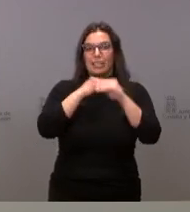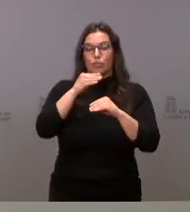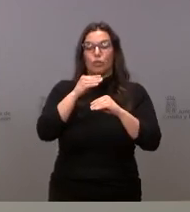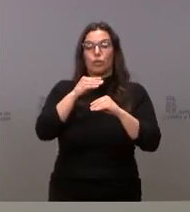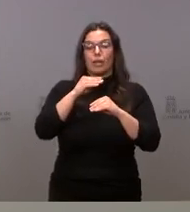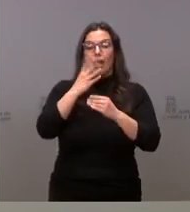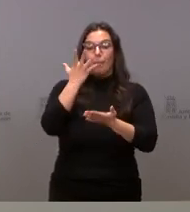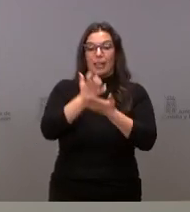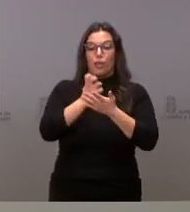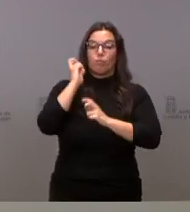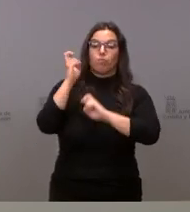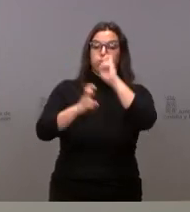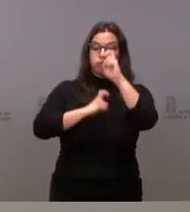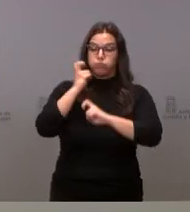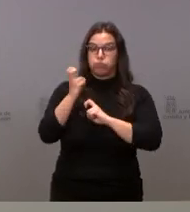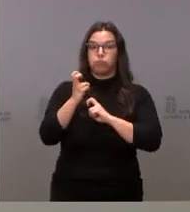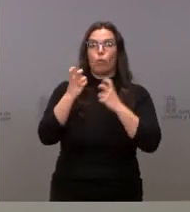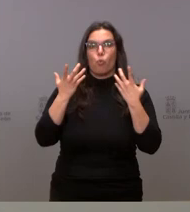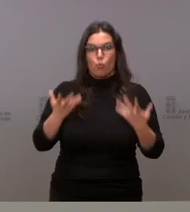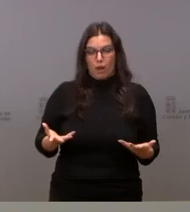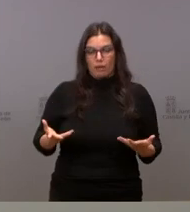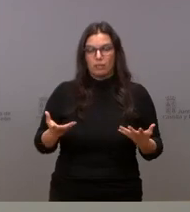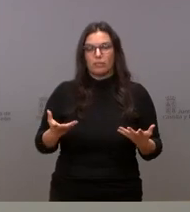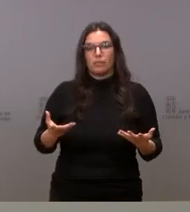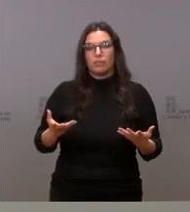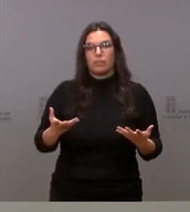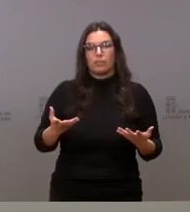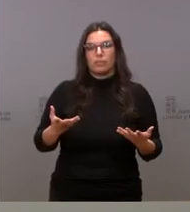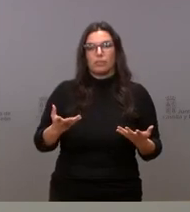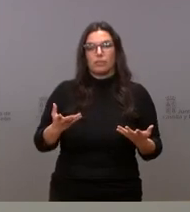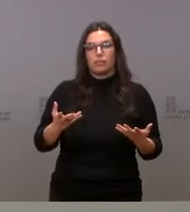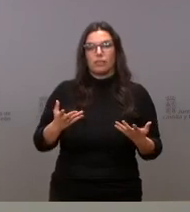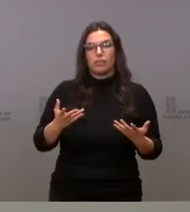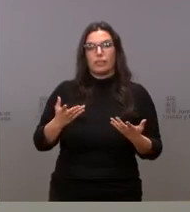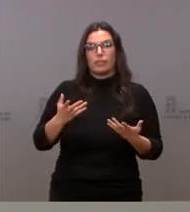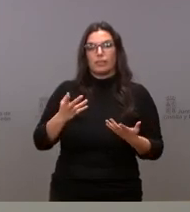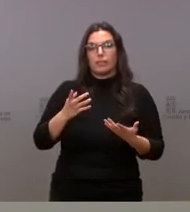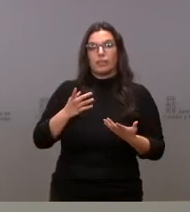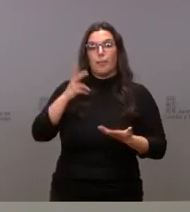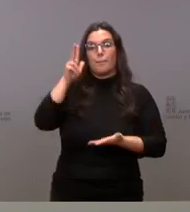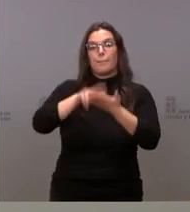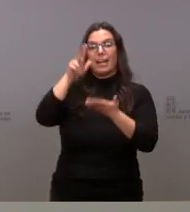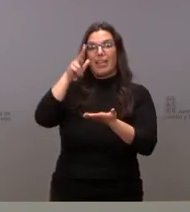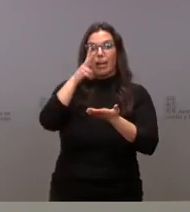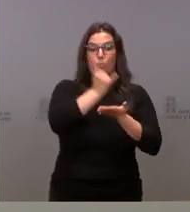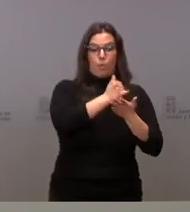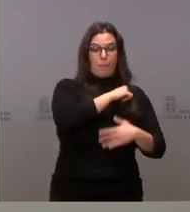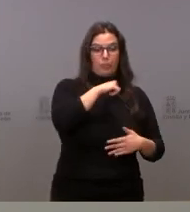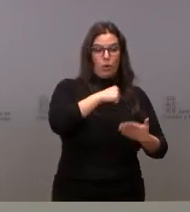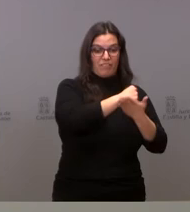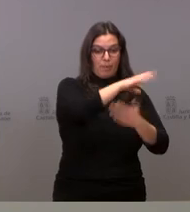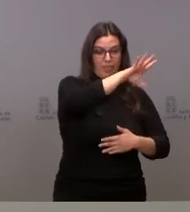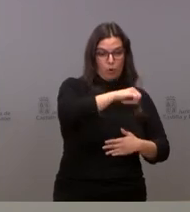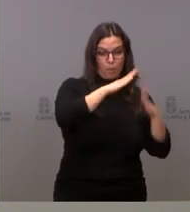lo que se ha actualizado en la plataforma es la envía para validación del test de farmacia que se hace como he dicho concretamente